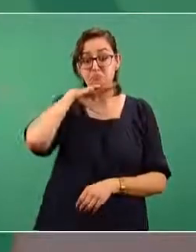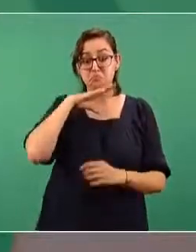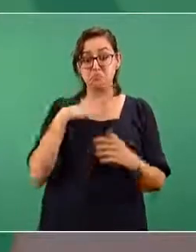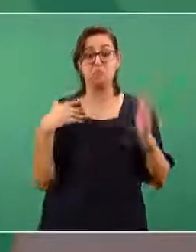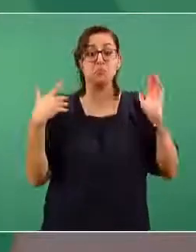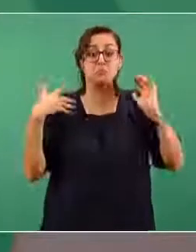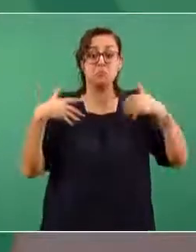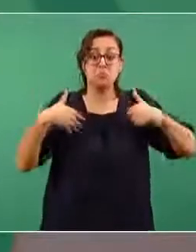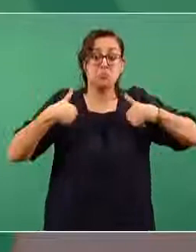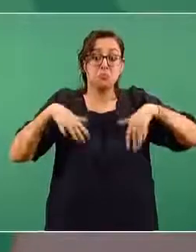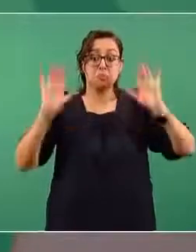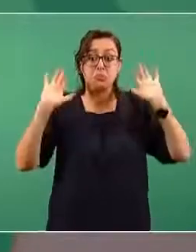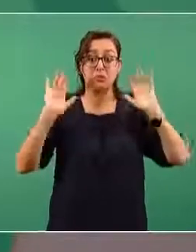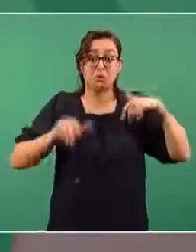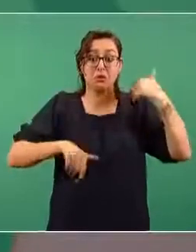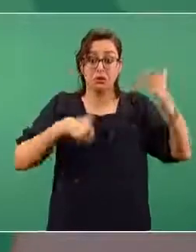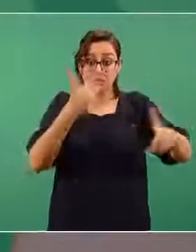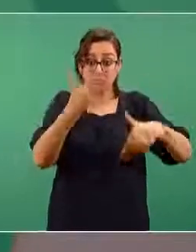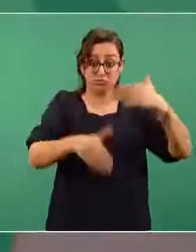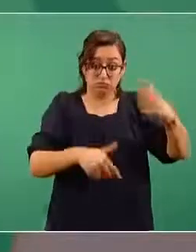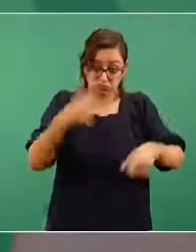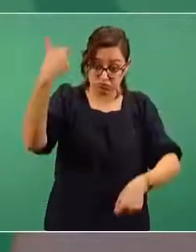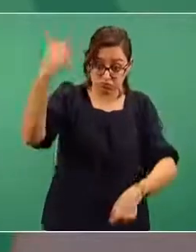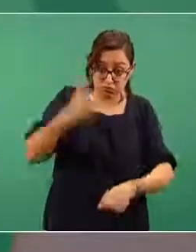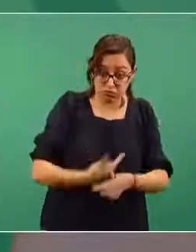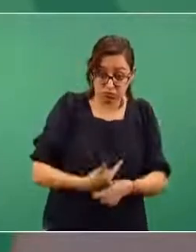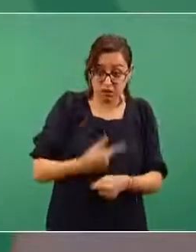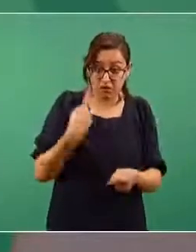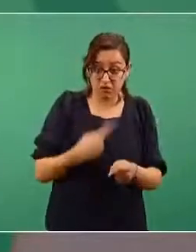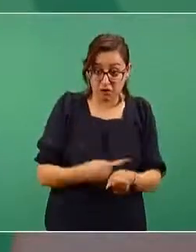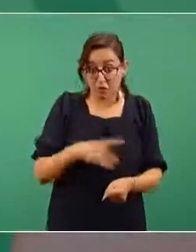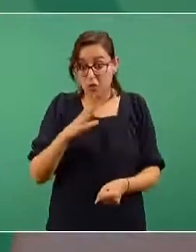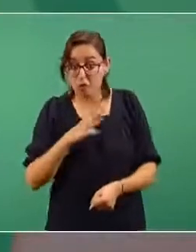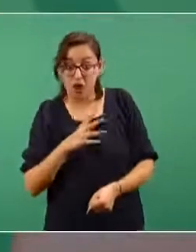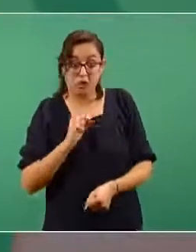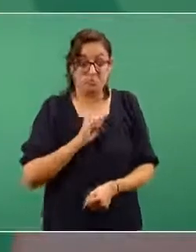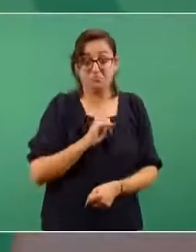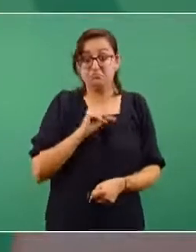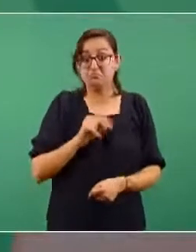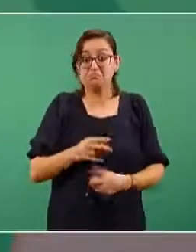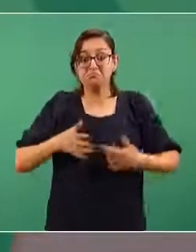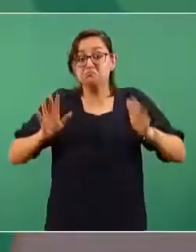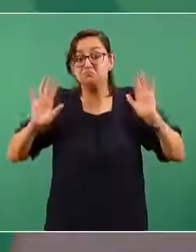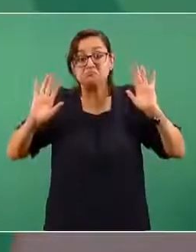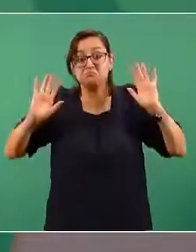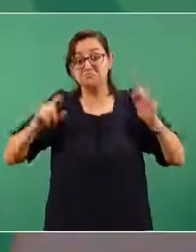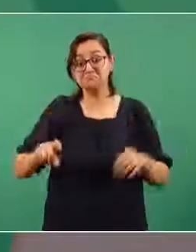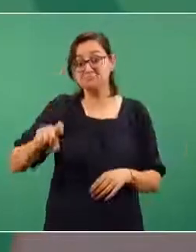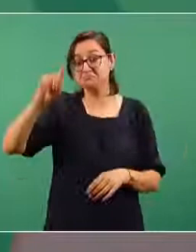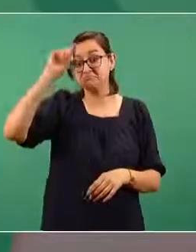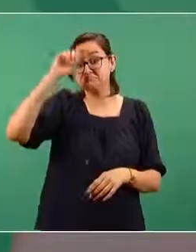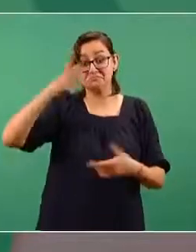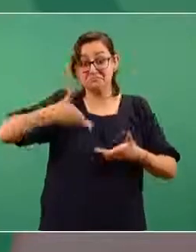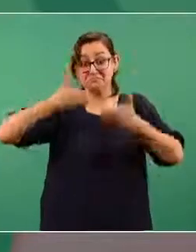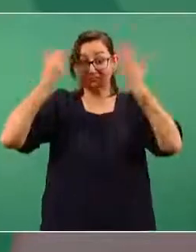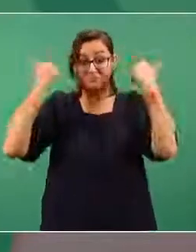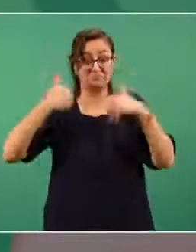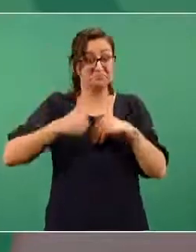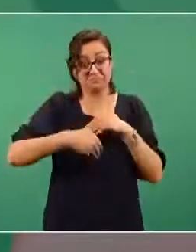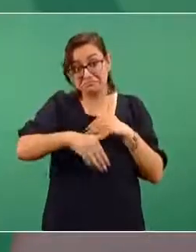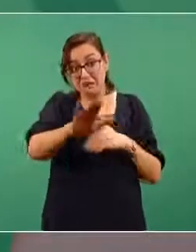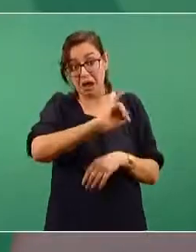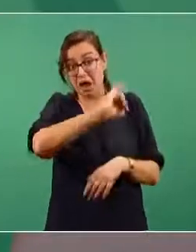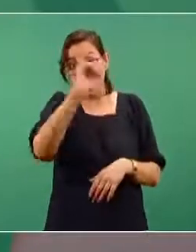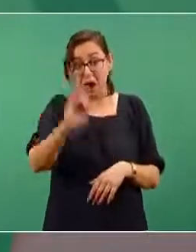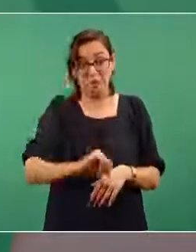pudieran nunca descubrir si tuvieron alguna secuela en alguna de sus órganos